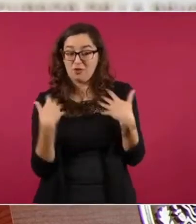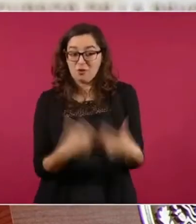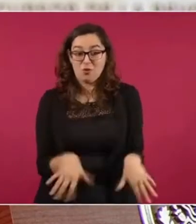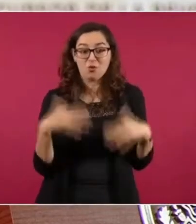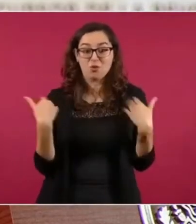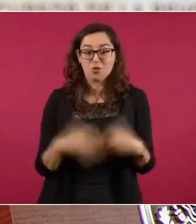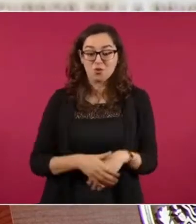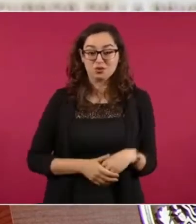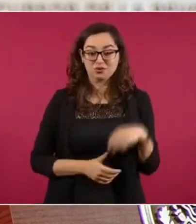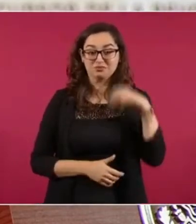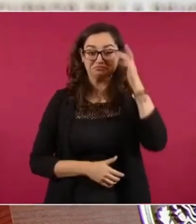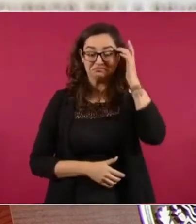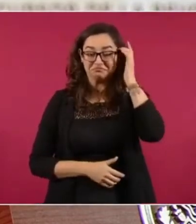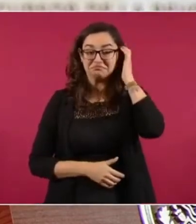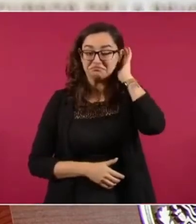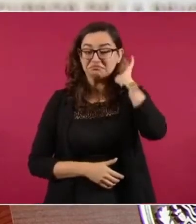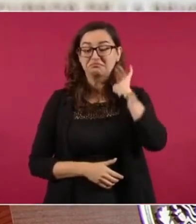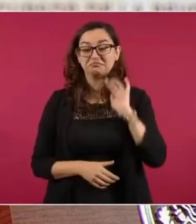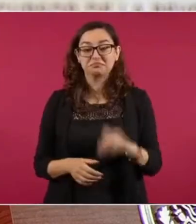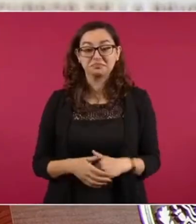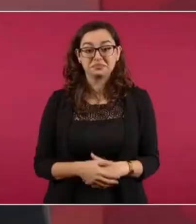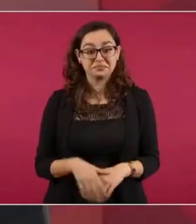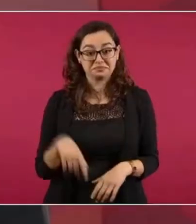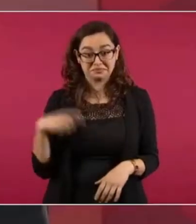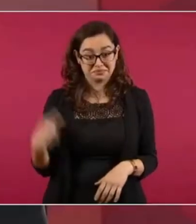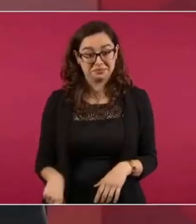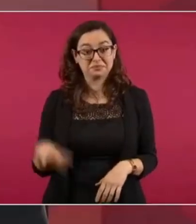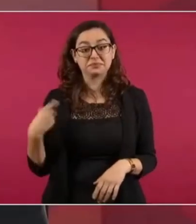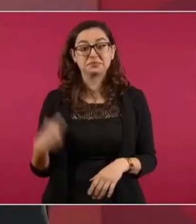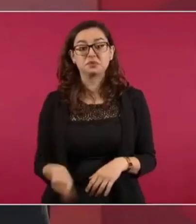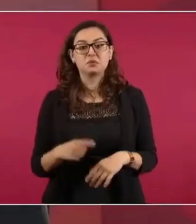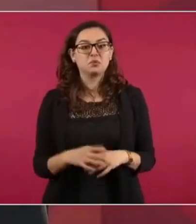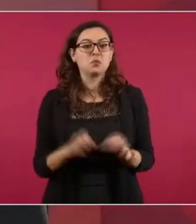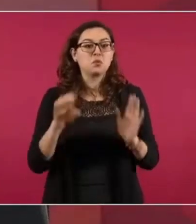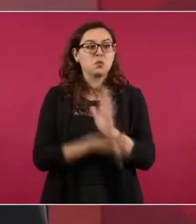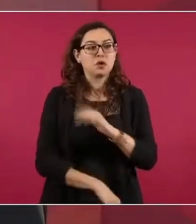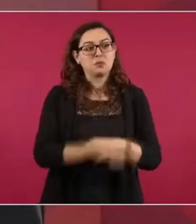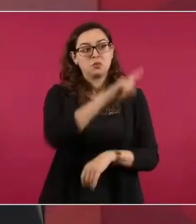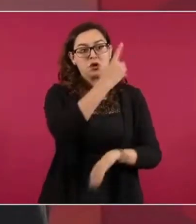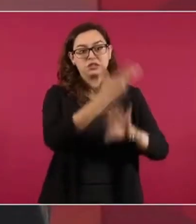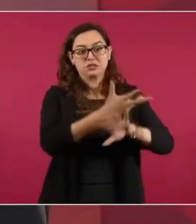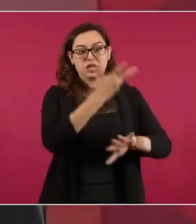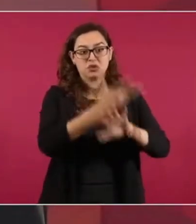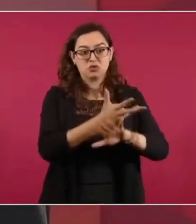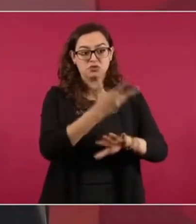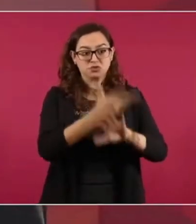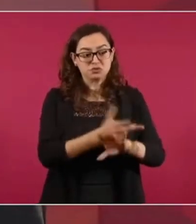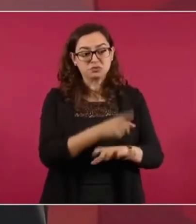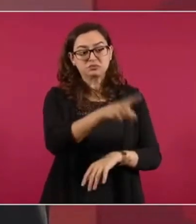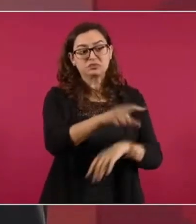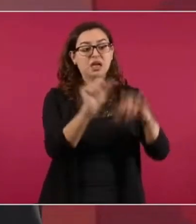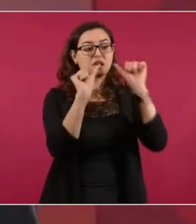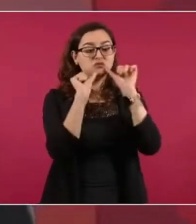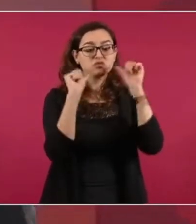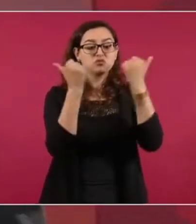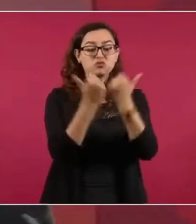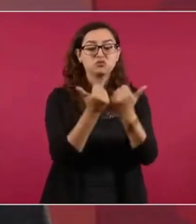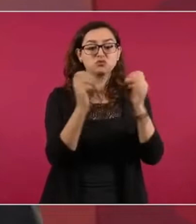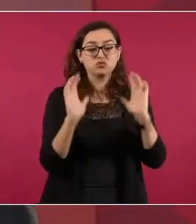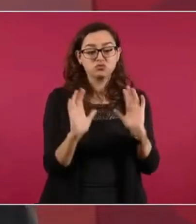está demostrado que del gobierno de Estados Unidos reciben dinero estas llamadas asociaciones